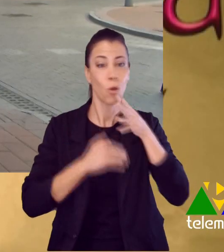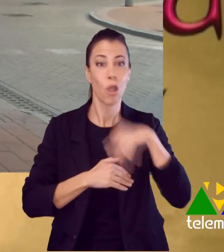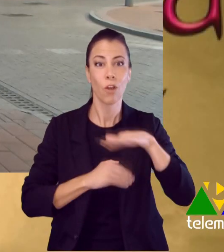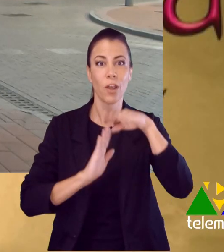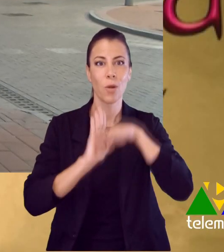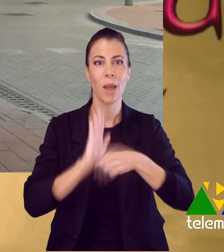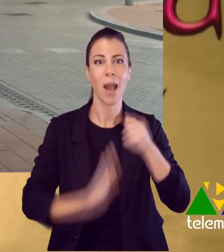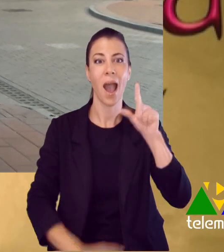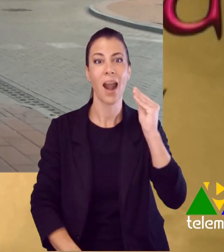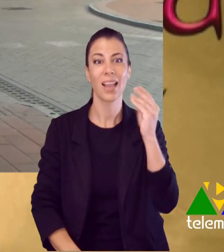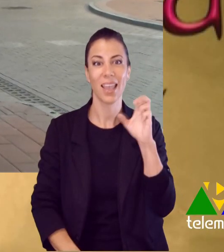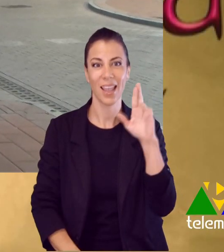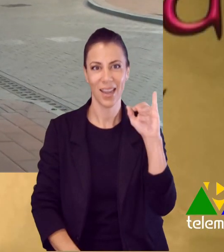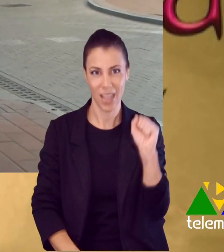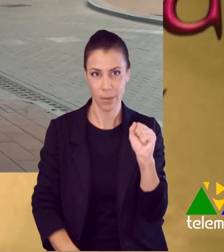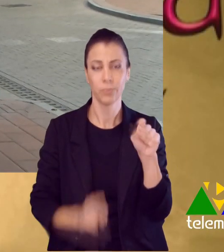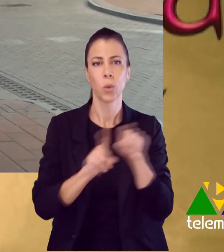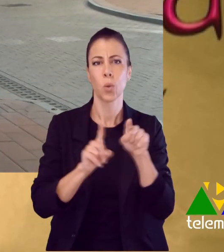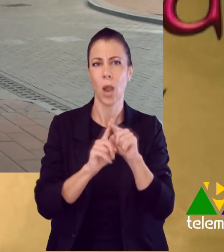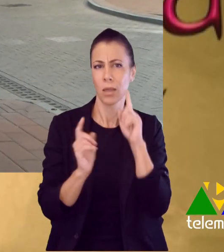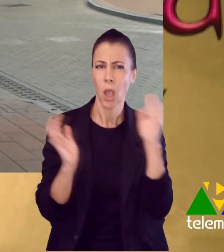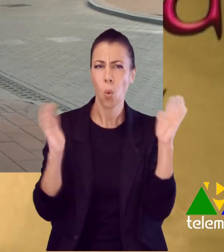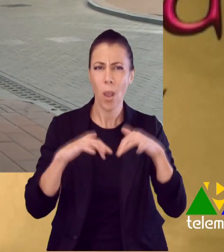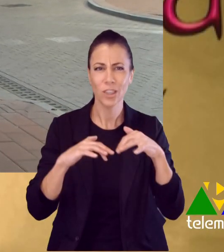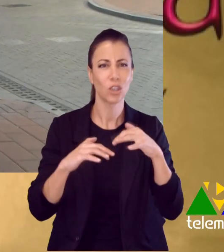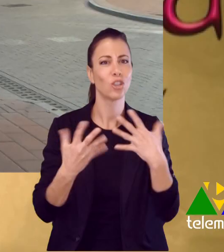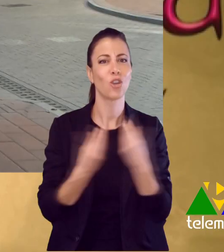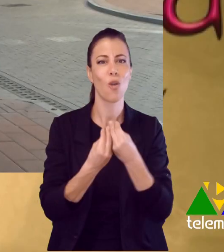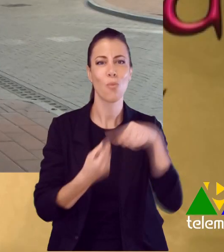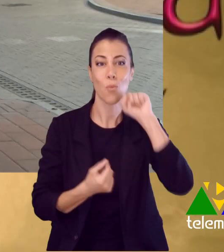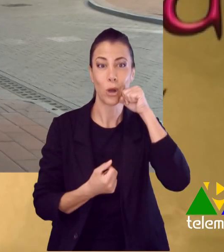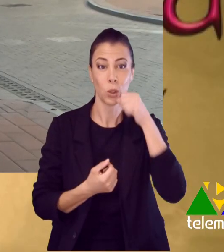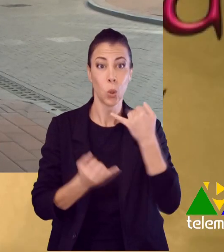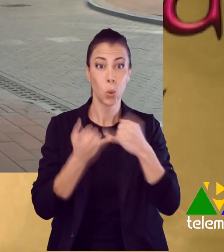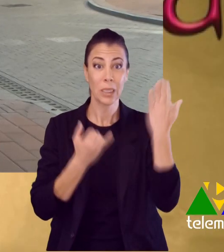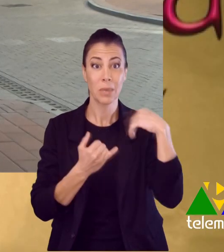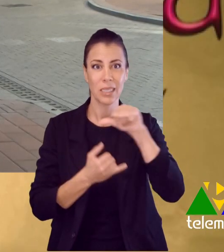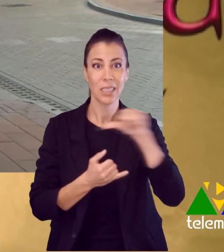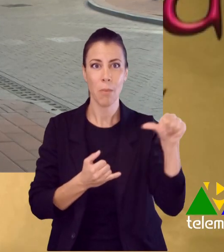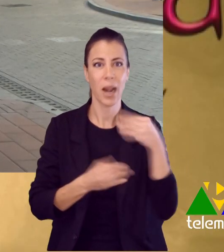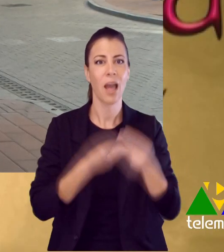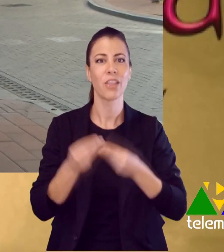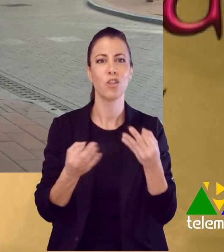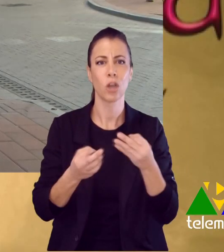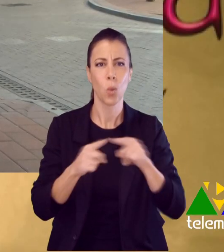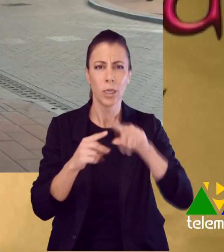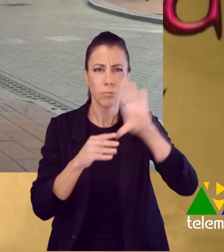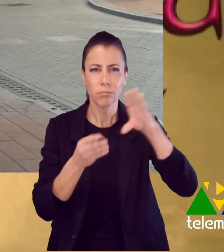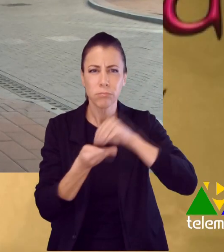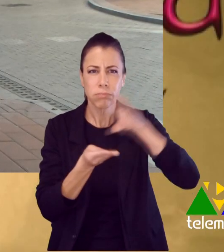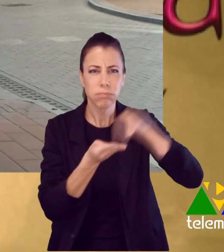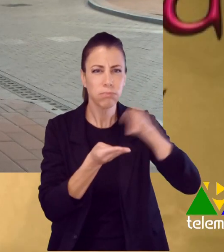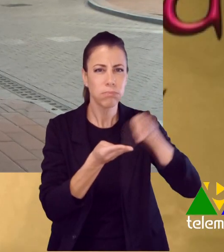Alquería, Encuentros con Motril. Y ya saben que últimamente, en las últimas semanas, estamos haciendo pues una recopilación